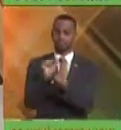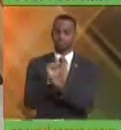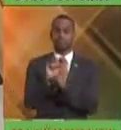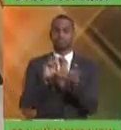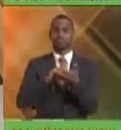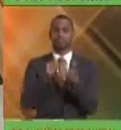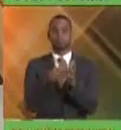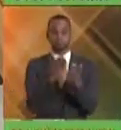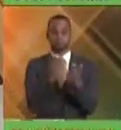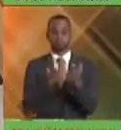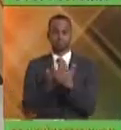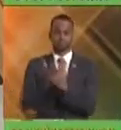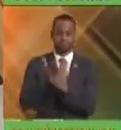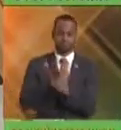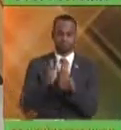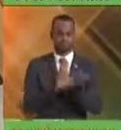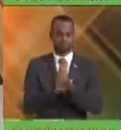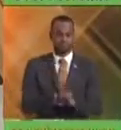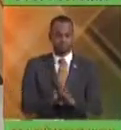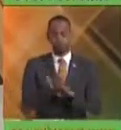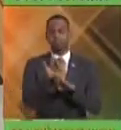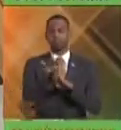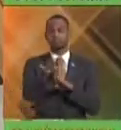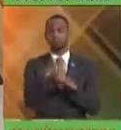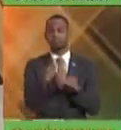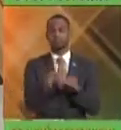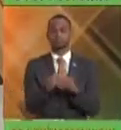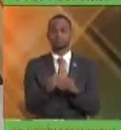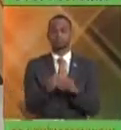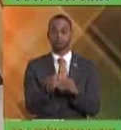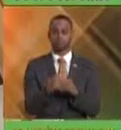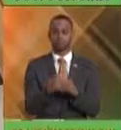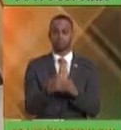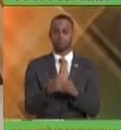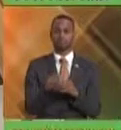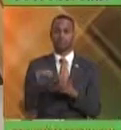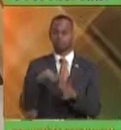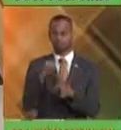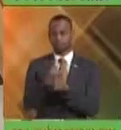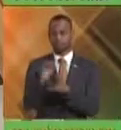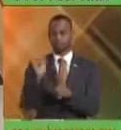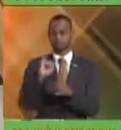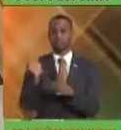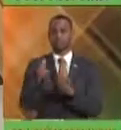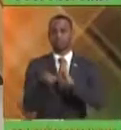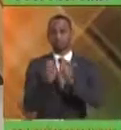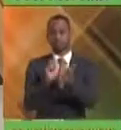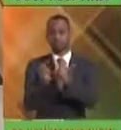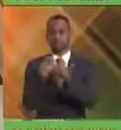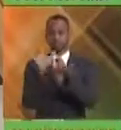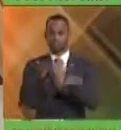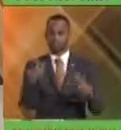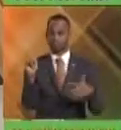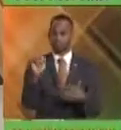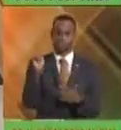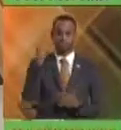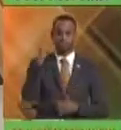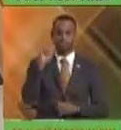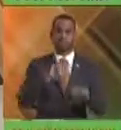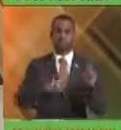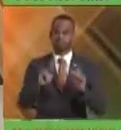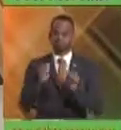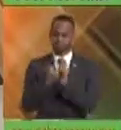esos accesos rampas acceso a lo que esa ilusión incluye adecuación de los baños para que